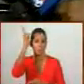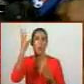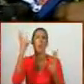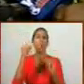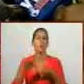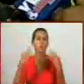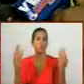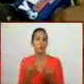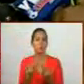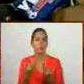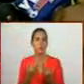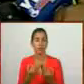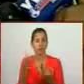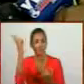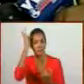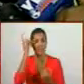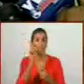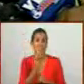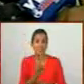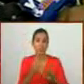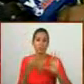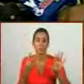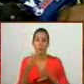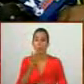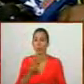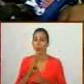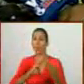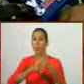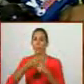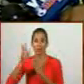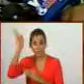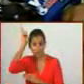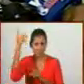son? 174 comunidades.